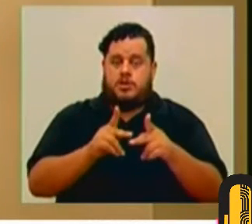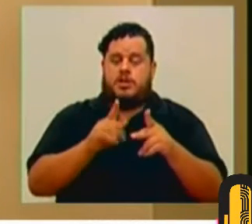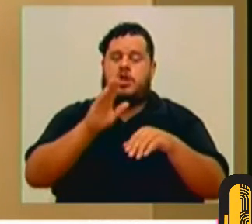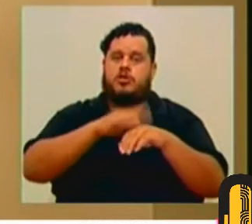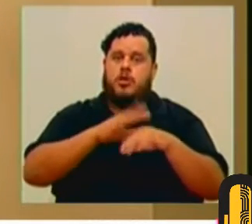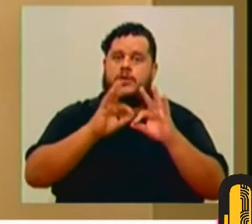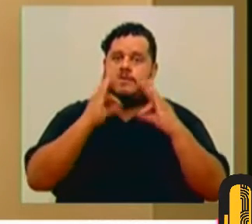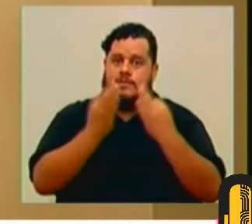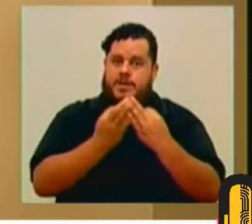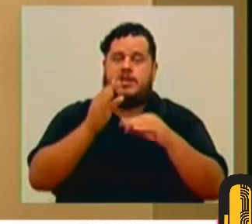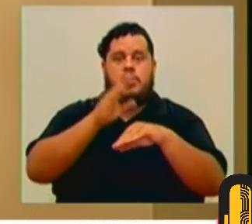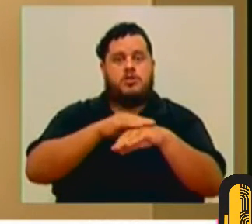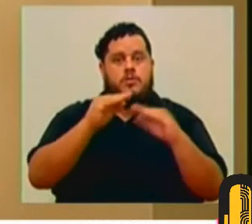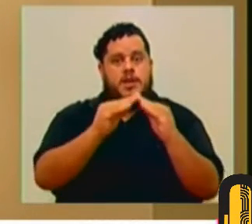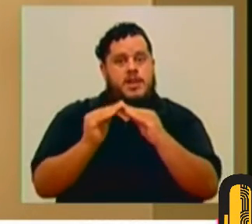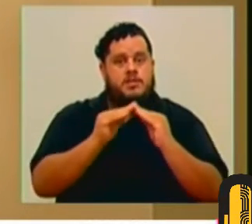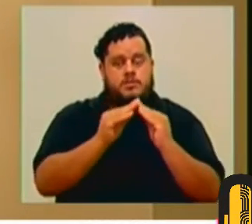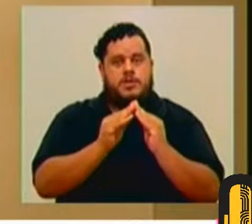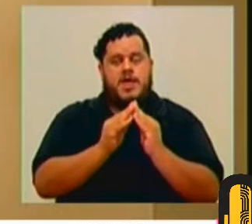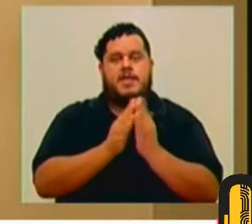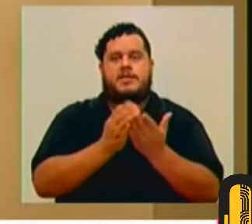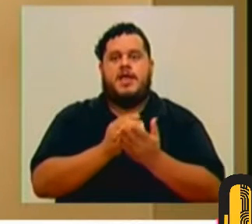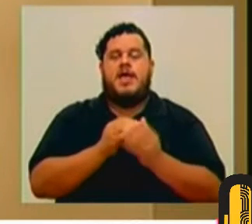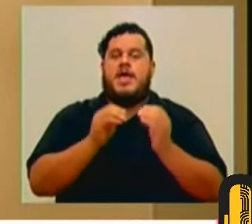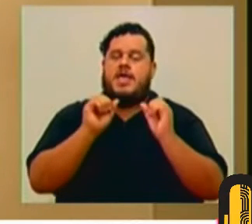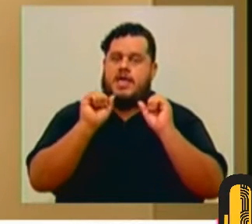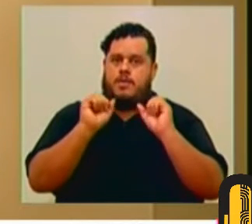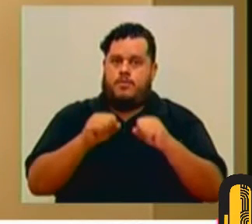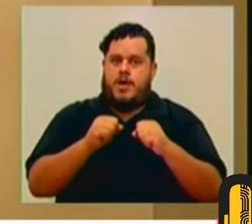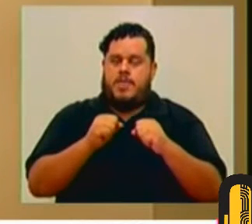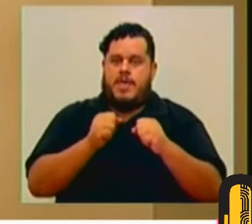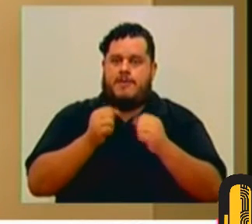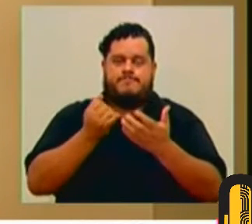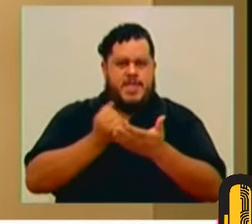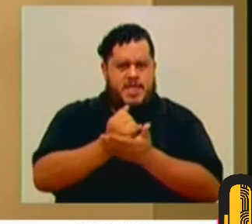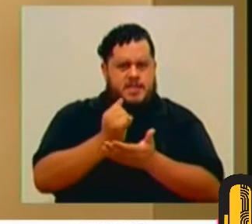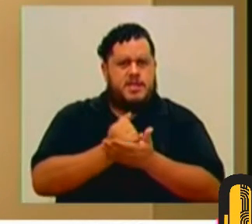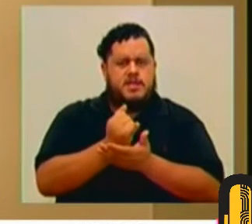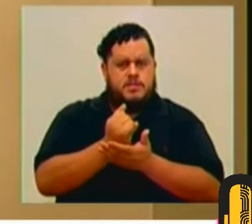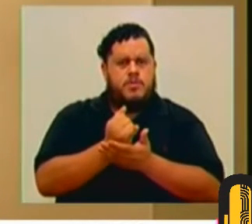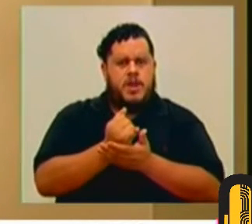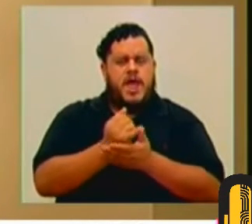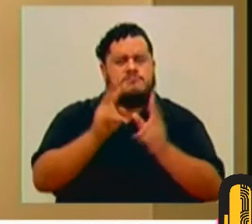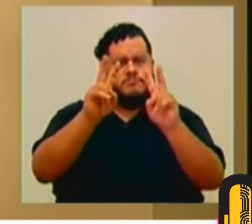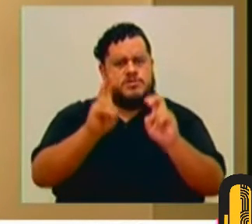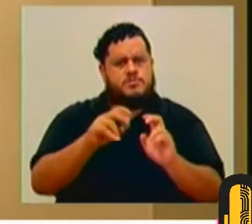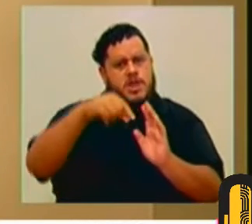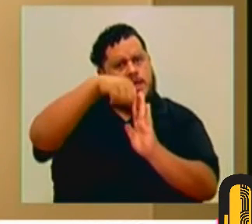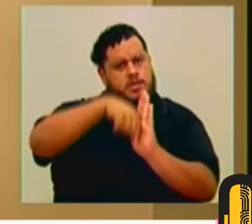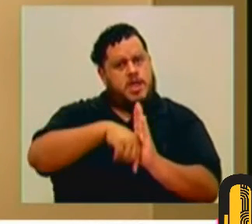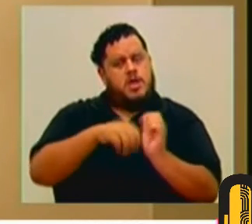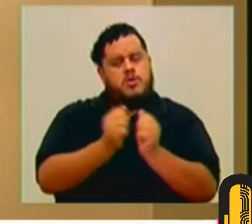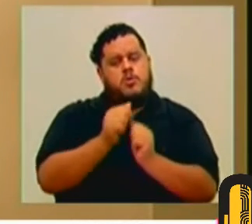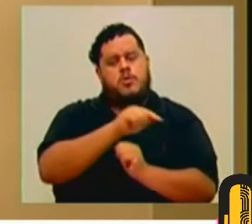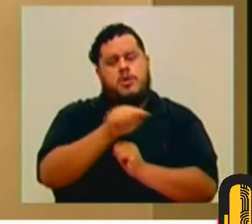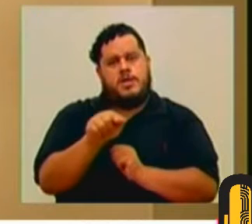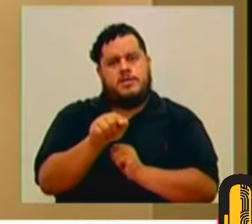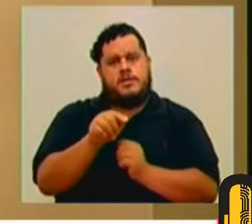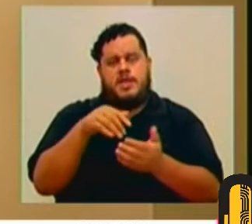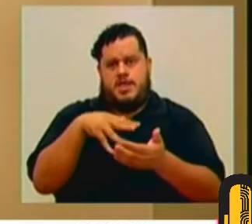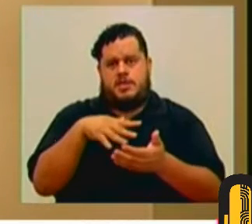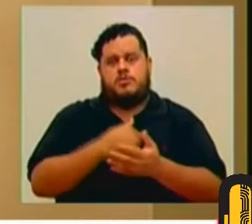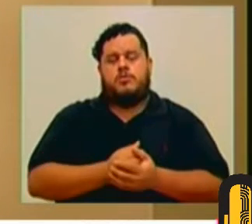familias, sobre las comunidades, las cuales se pretenden explorar a profundidad con este estudio,